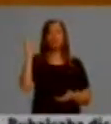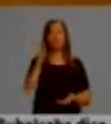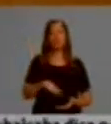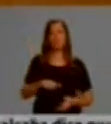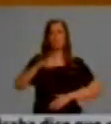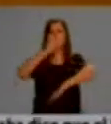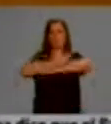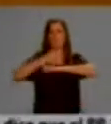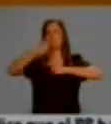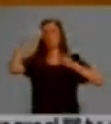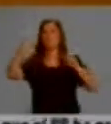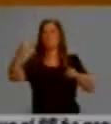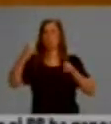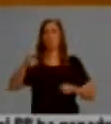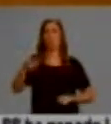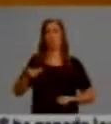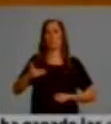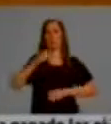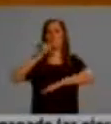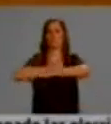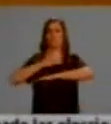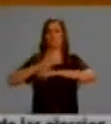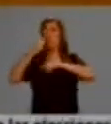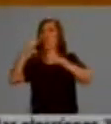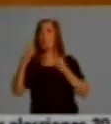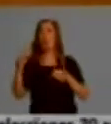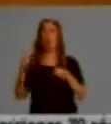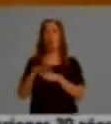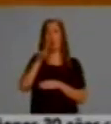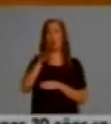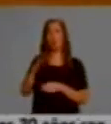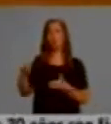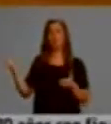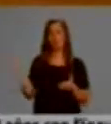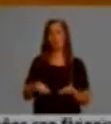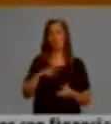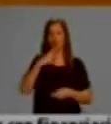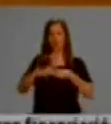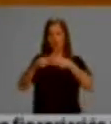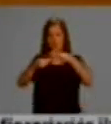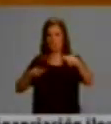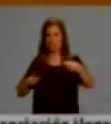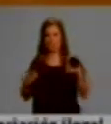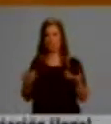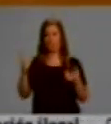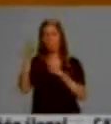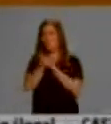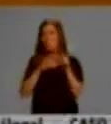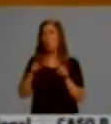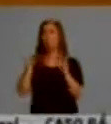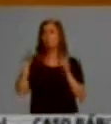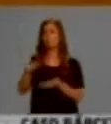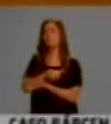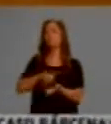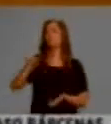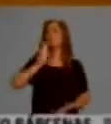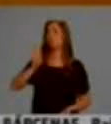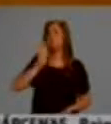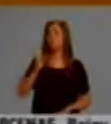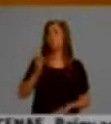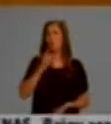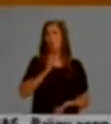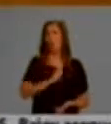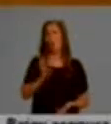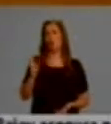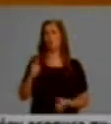sido altos dirigentes o importantes cargos públicos del Partido Popular. El problema es que esa trama de corrupción